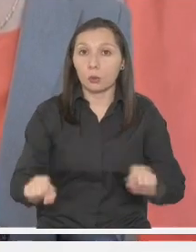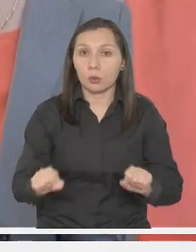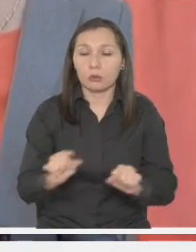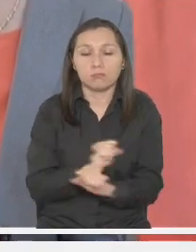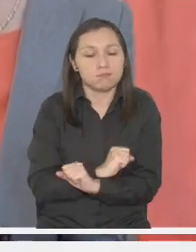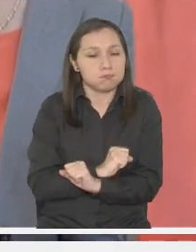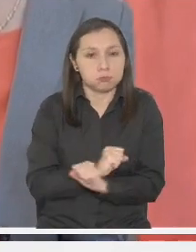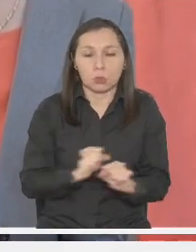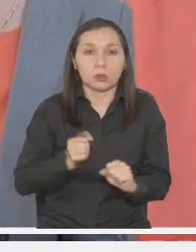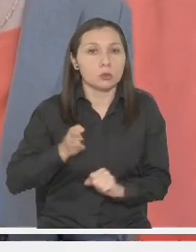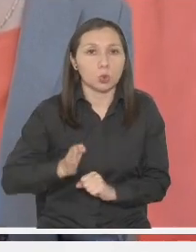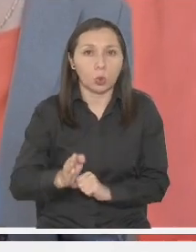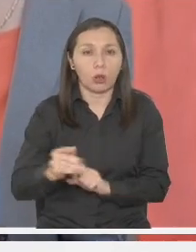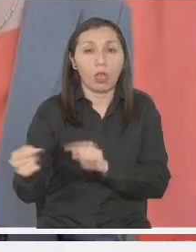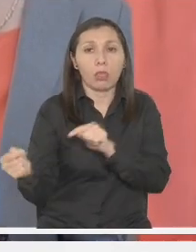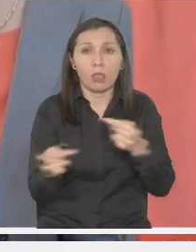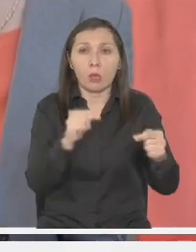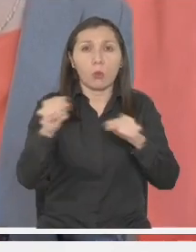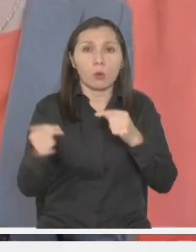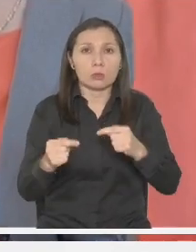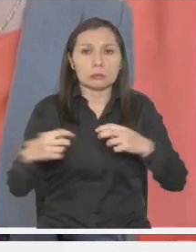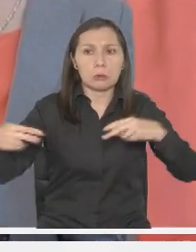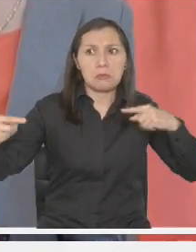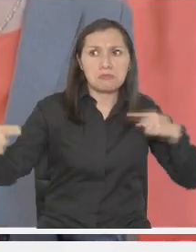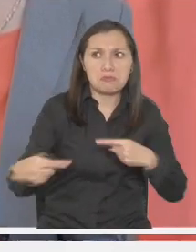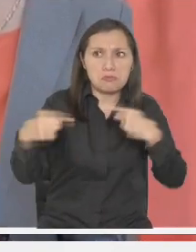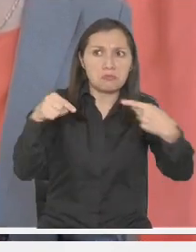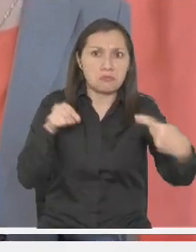no podemos seguir con la discusión de trincheras.